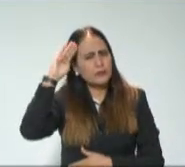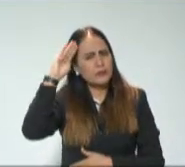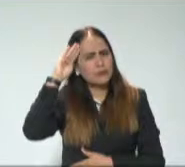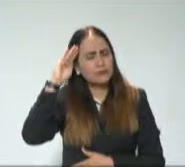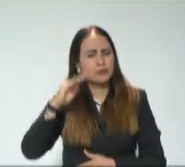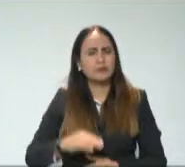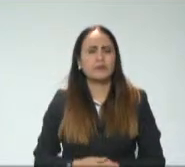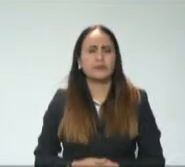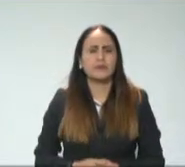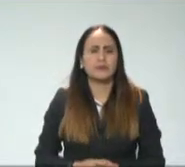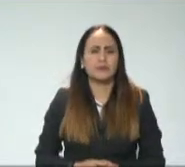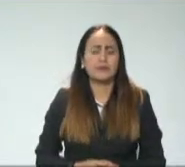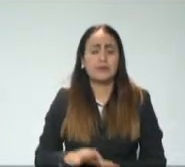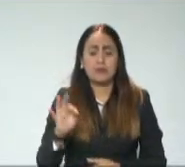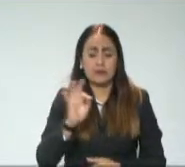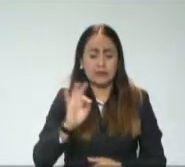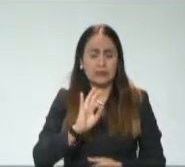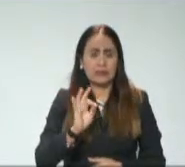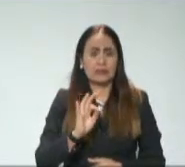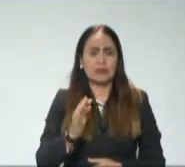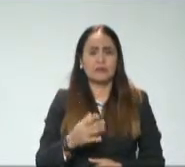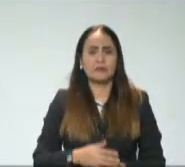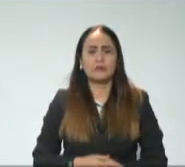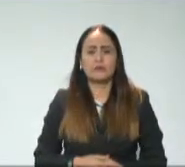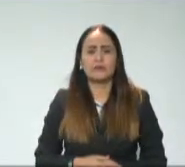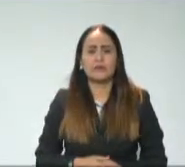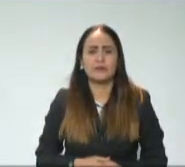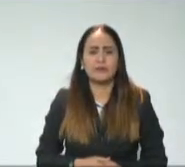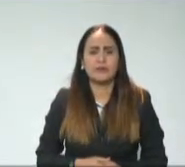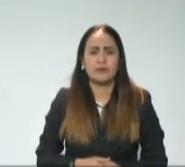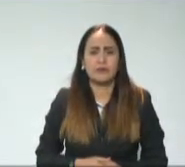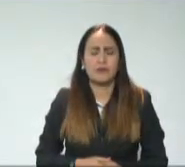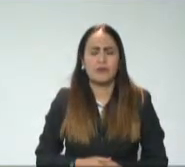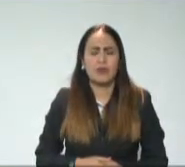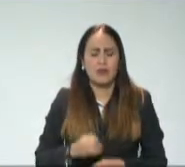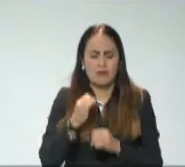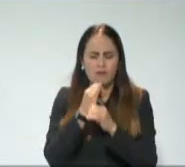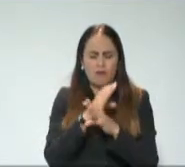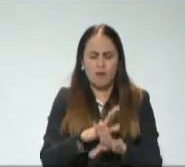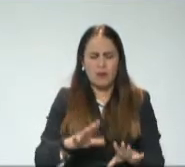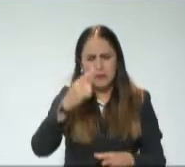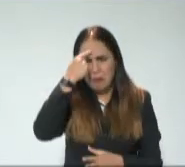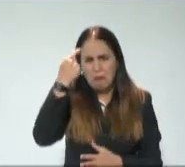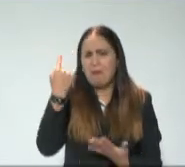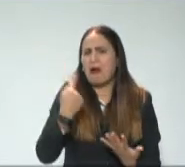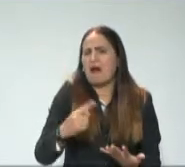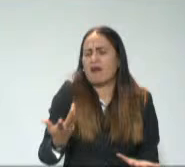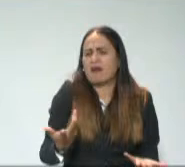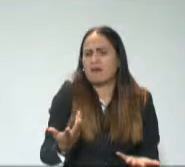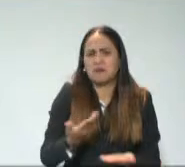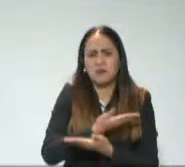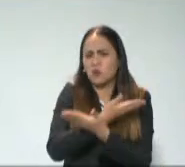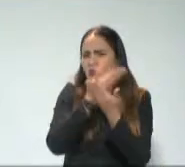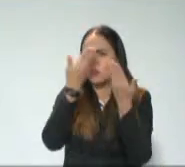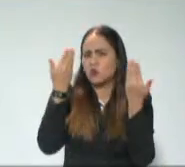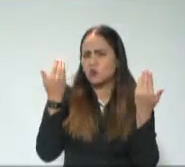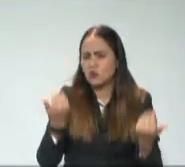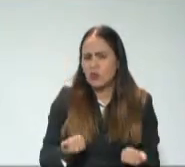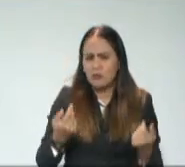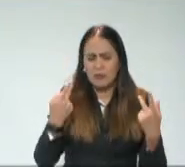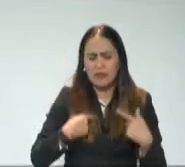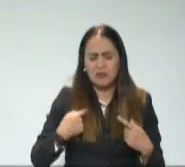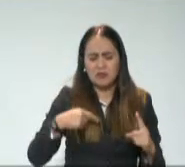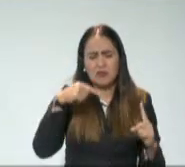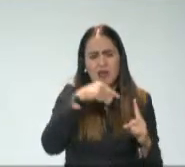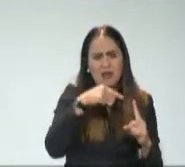que como no se conoce Cuál es la utilidad de la información que se está generando de un individuo